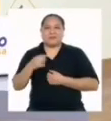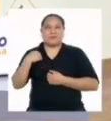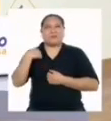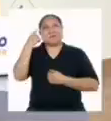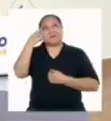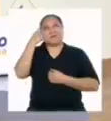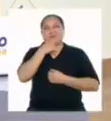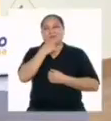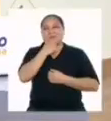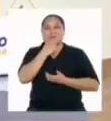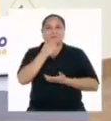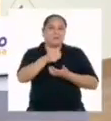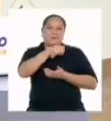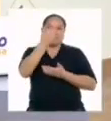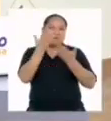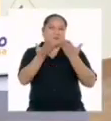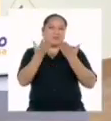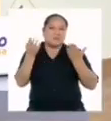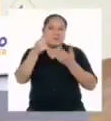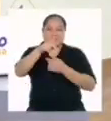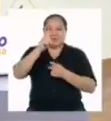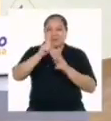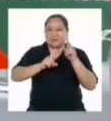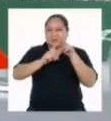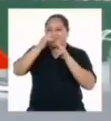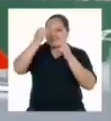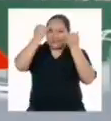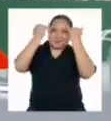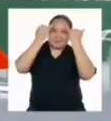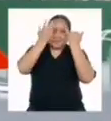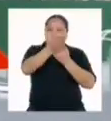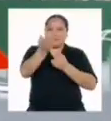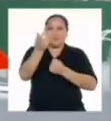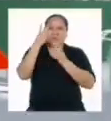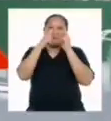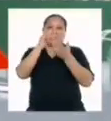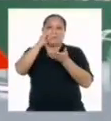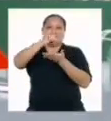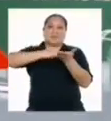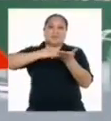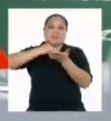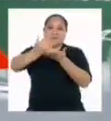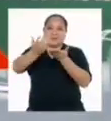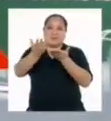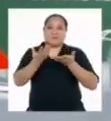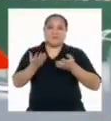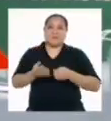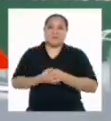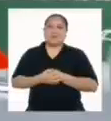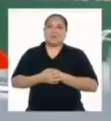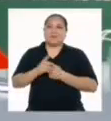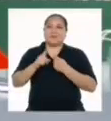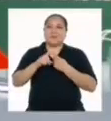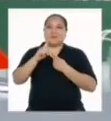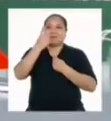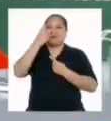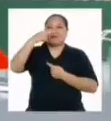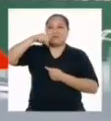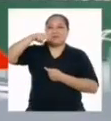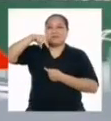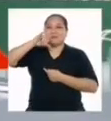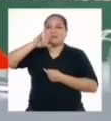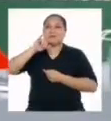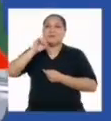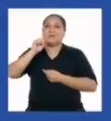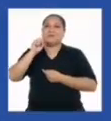Me pregunto qué otras actividades se les han ocurrido a ustedes. Veamos qué mensajes nos han dejado. El primero es de